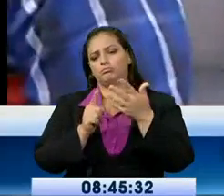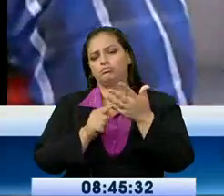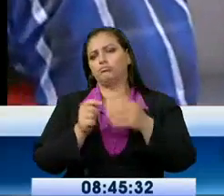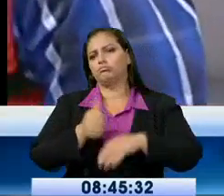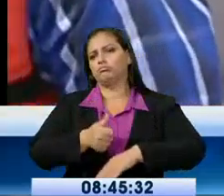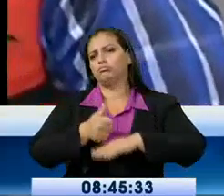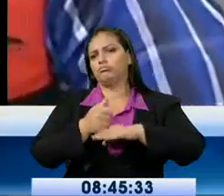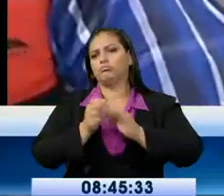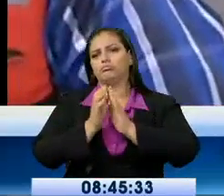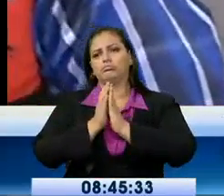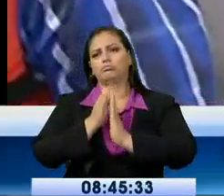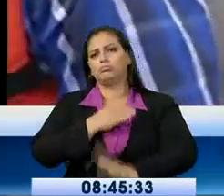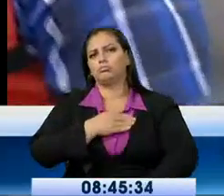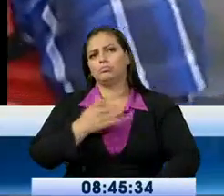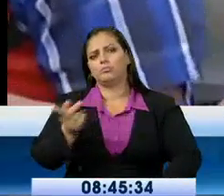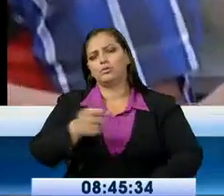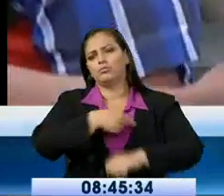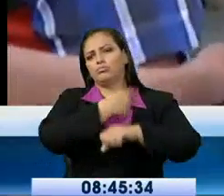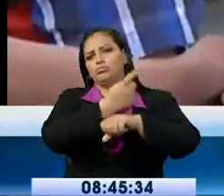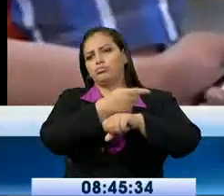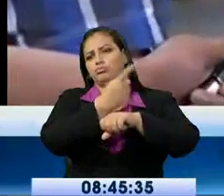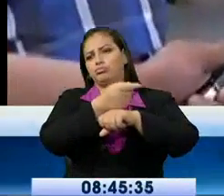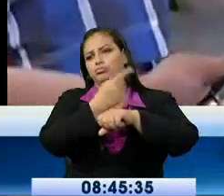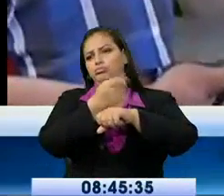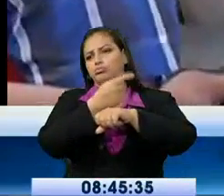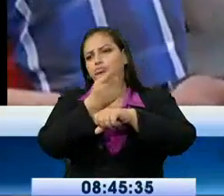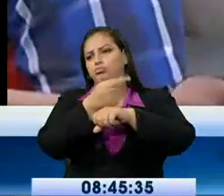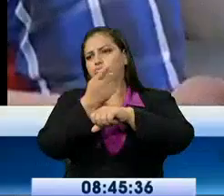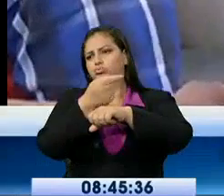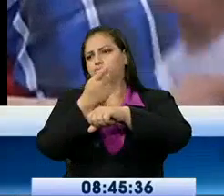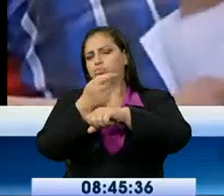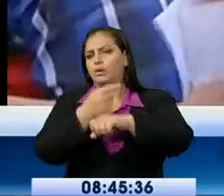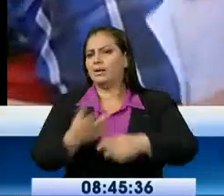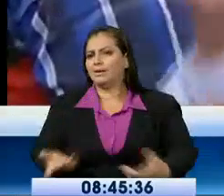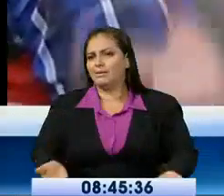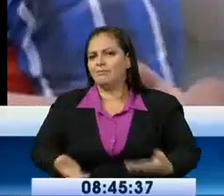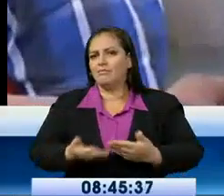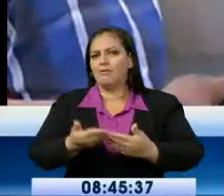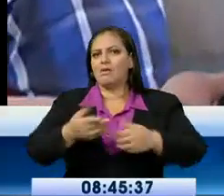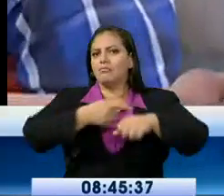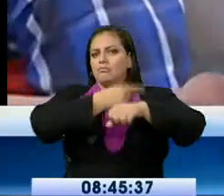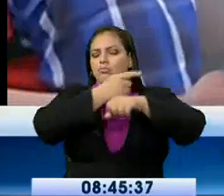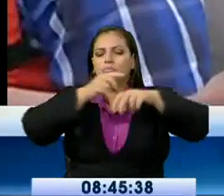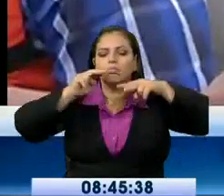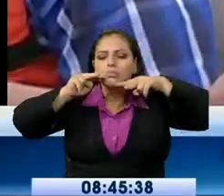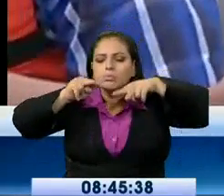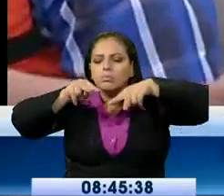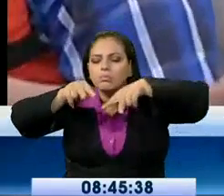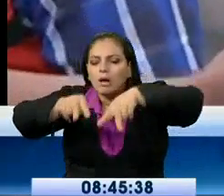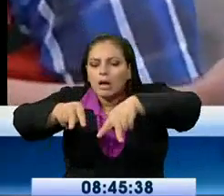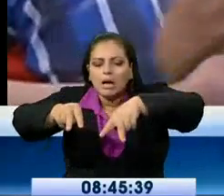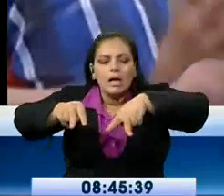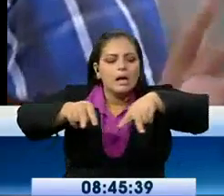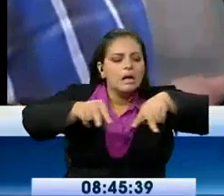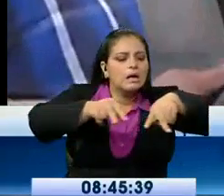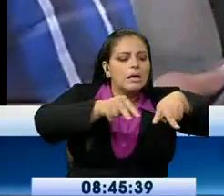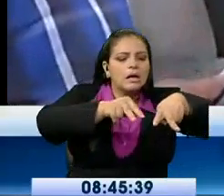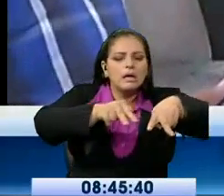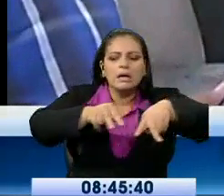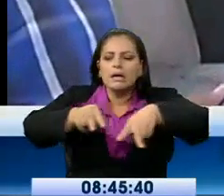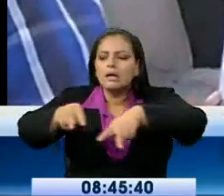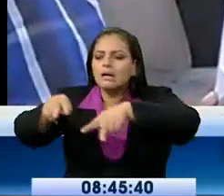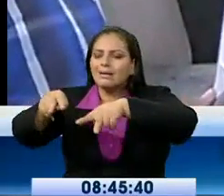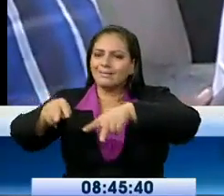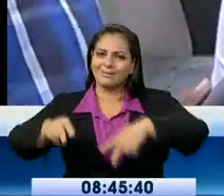helicópteros, porque una cosa es venir tramo por el agua y otra cosa es ver desde arriba. se acapara un poco más